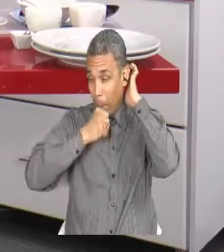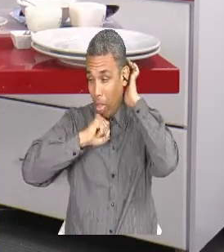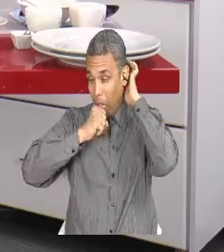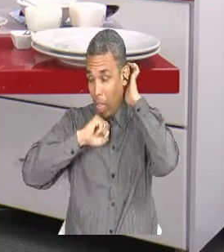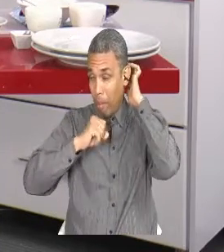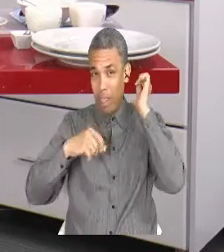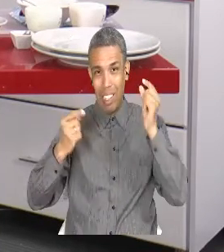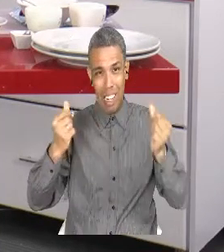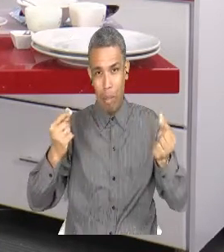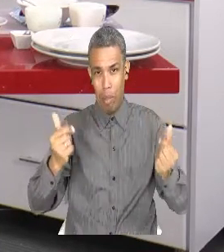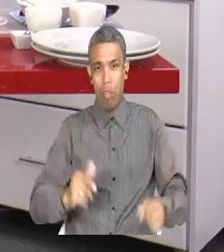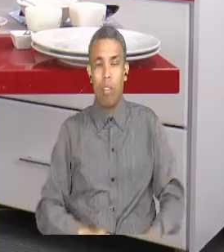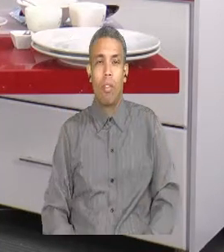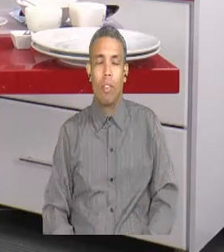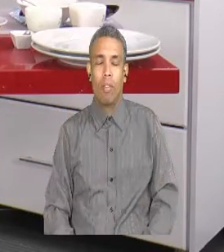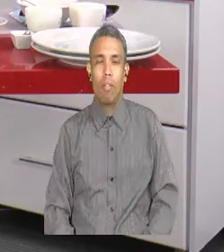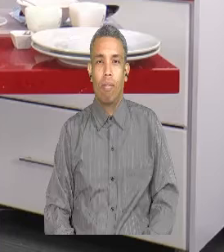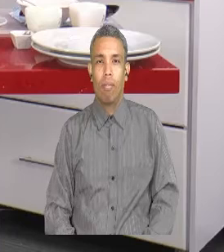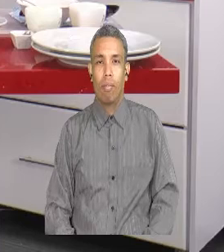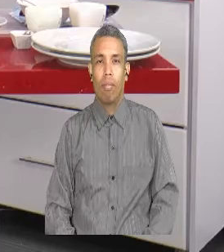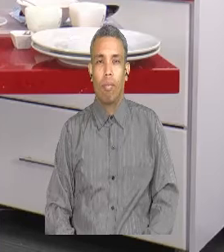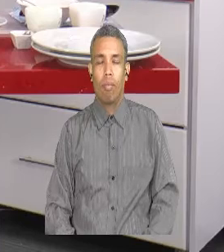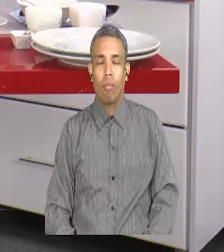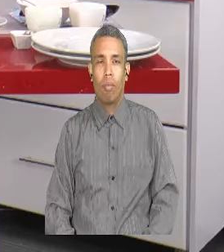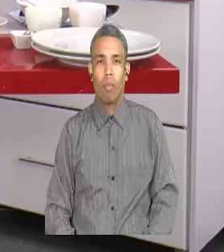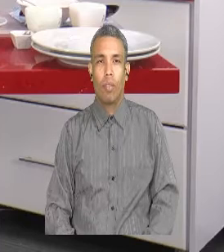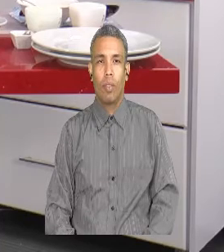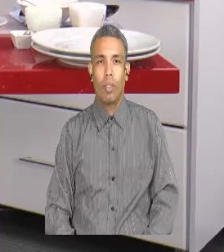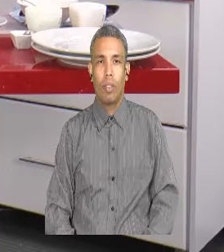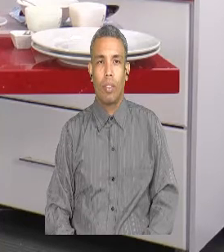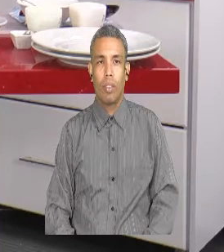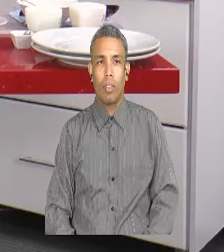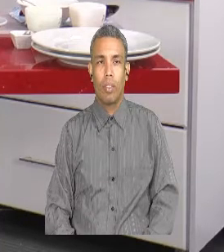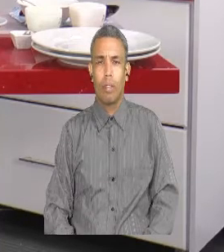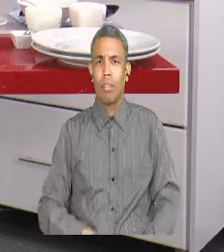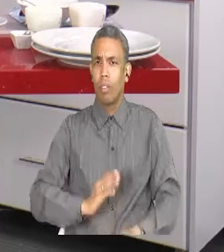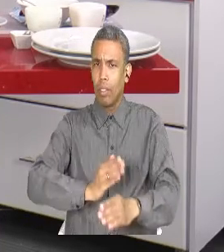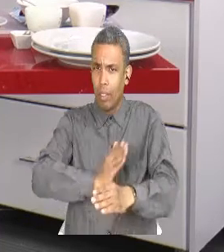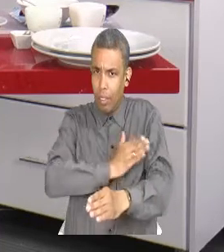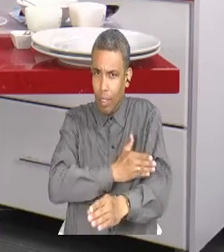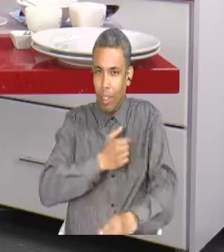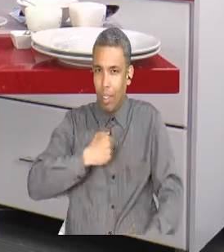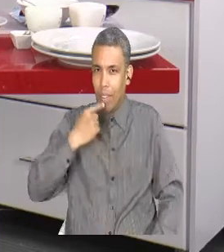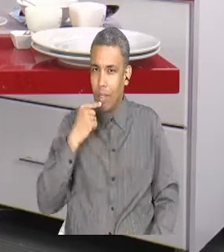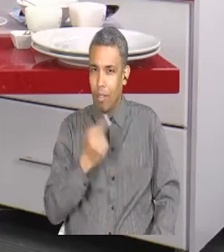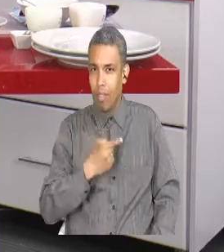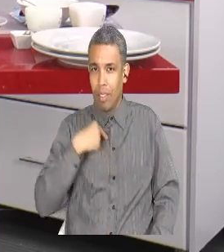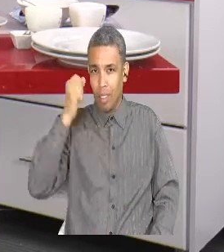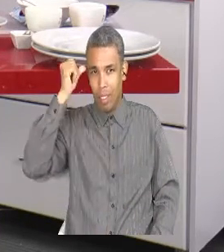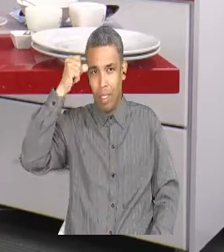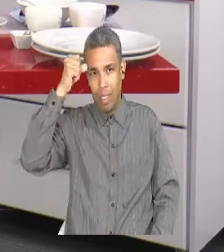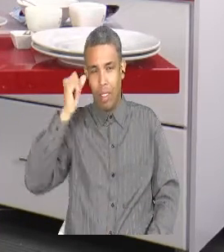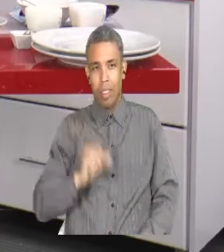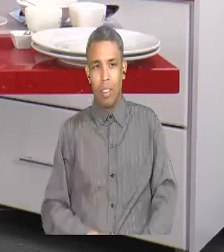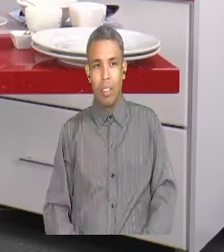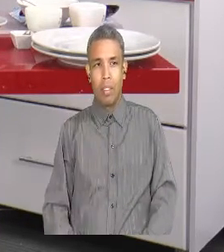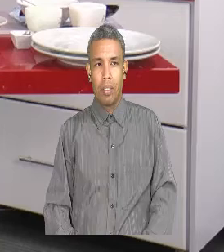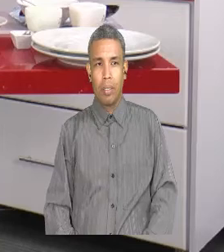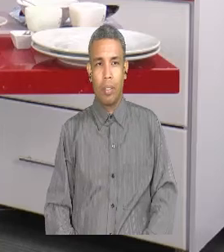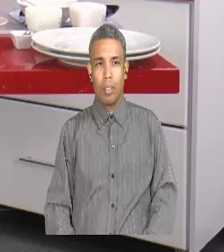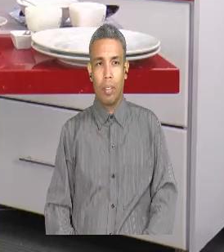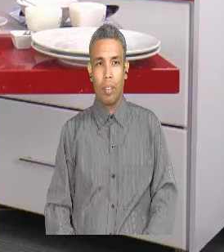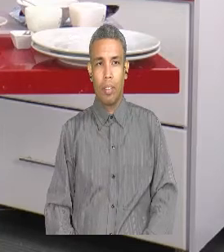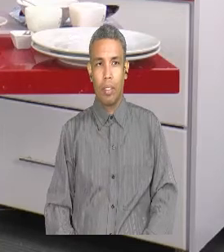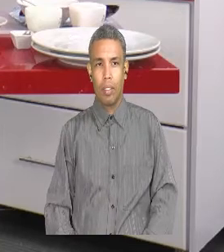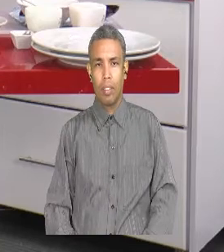Sí. Ok. Que es lo que les dije al principio. Tiene que ser... Empezamos a... como a bañar